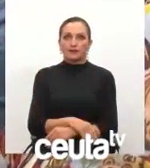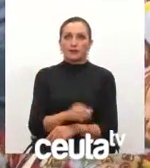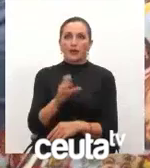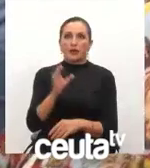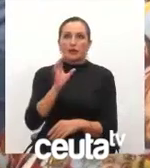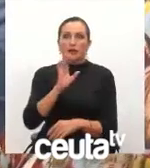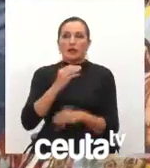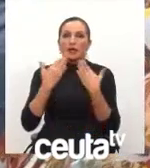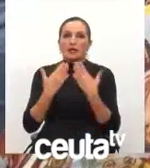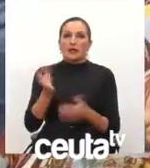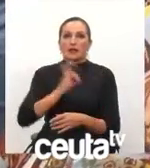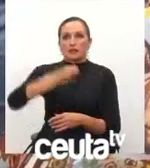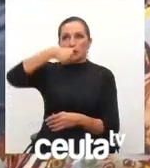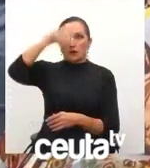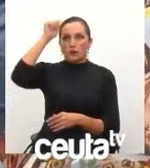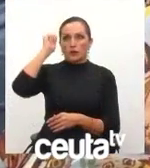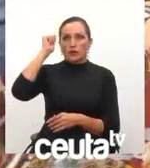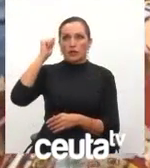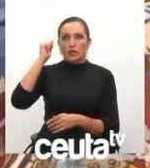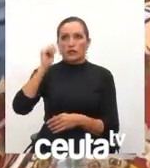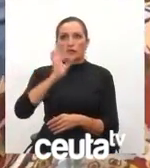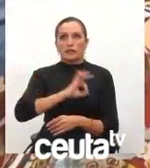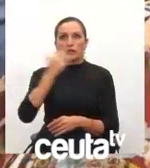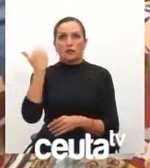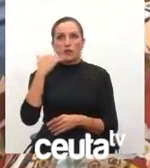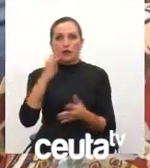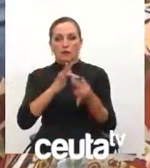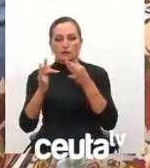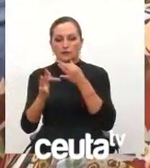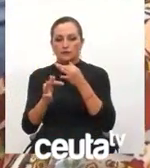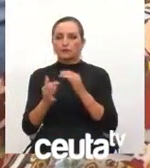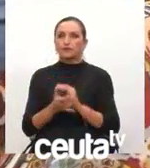Muchas gracias, señor Gutiérrez. Señora Deu, tiene usted la palabra.